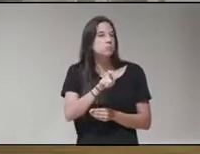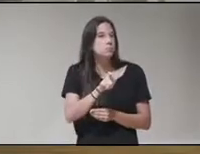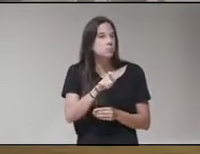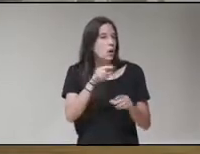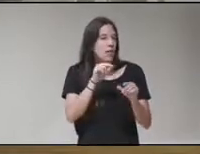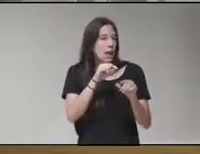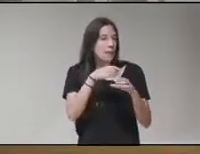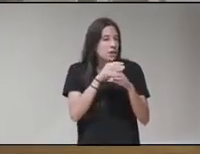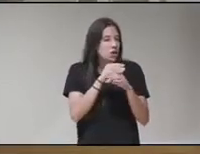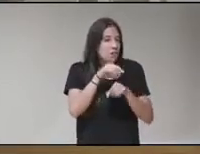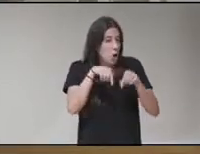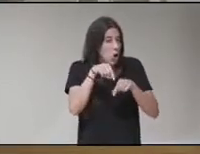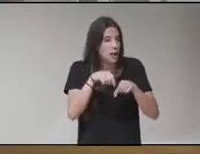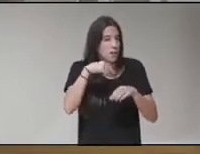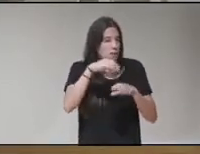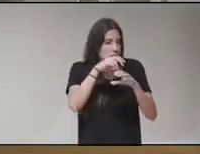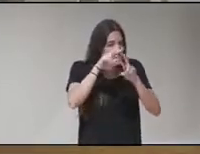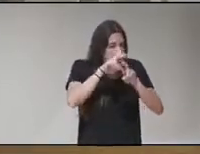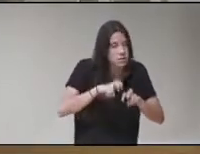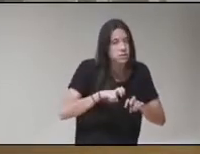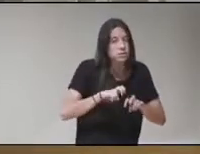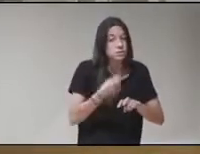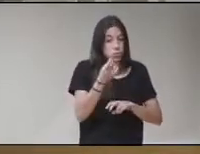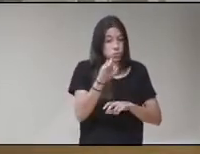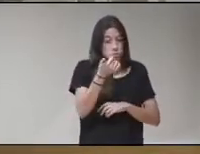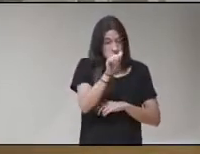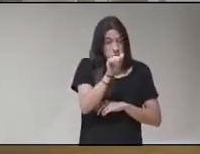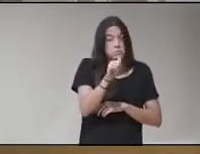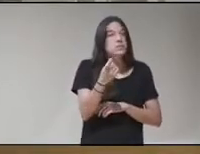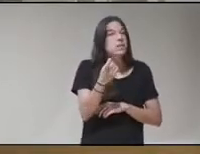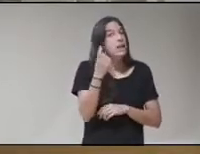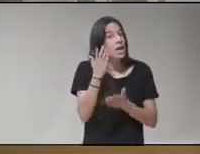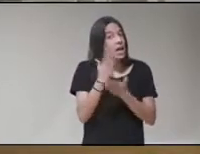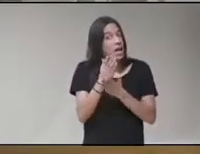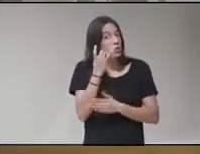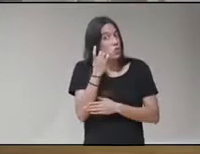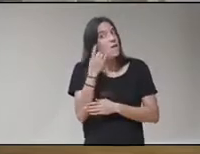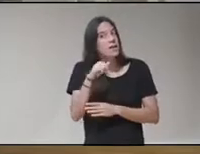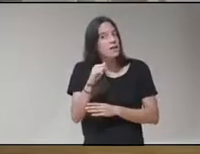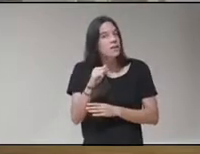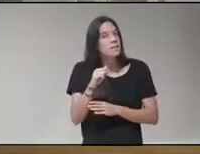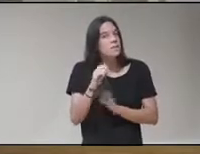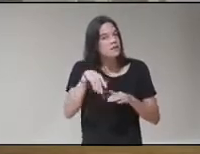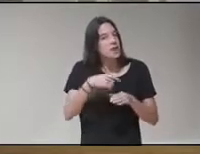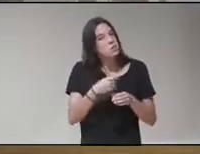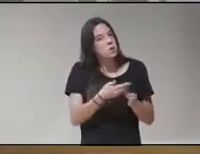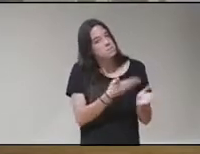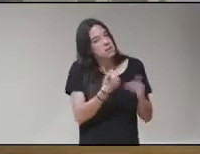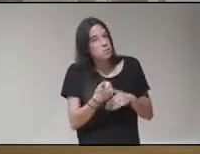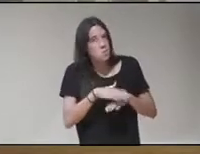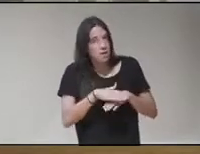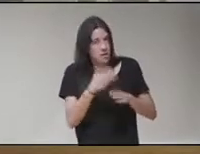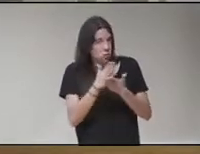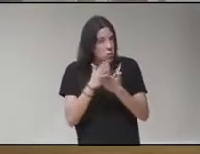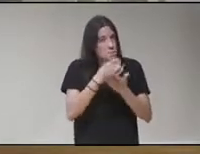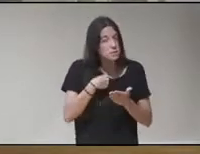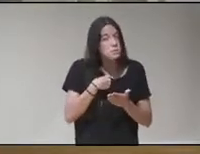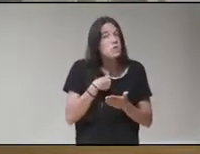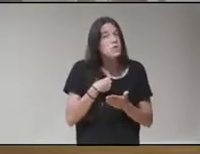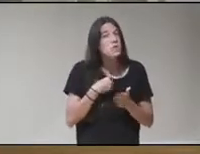el señor que, siendo yo estudiante, me metió en este follón y en el sigo, o sea que realmente